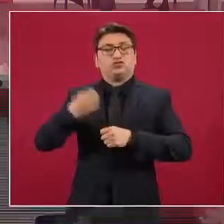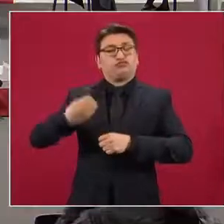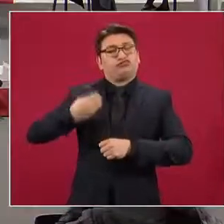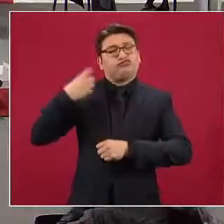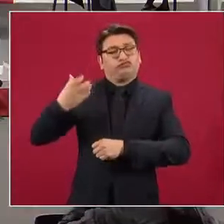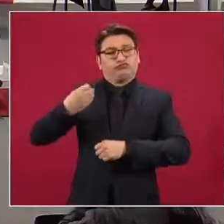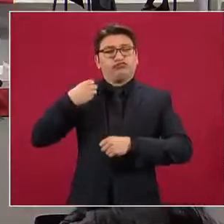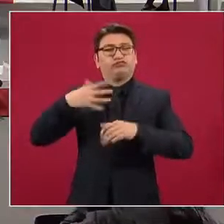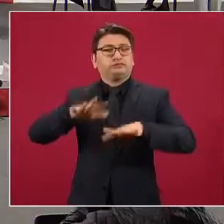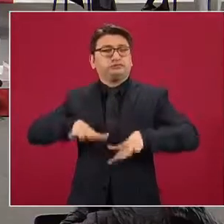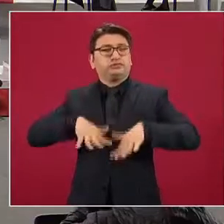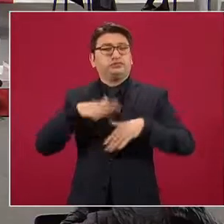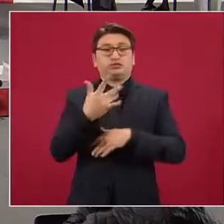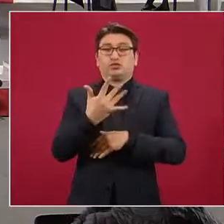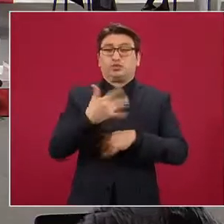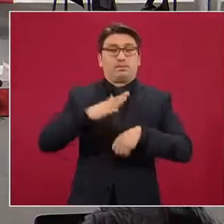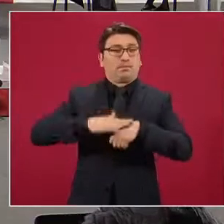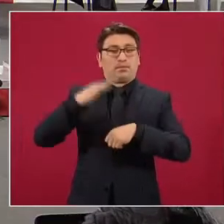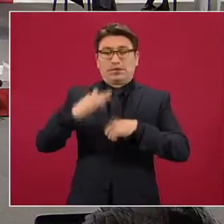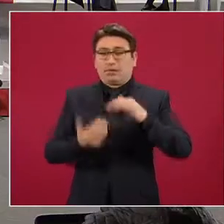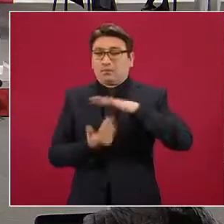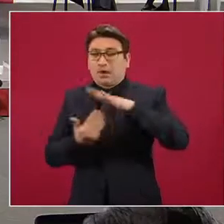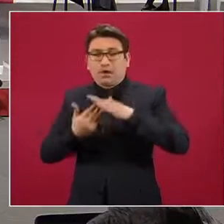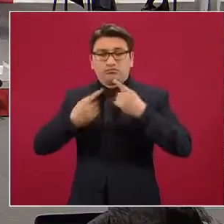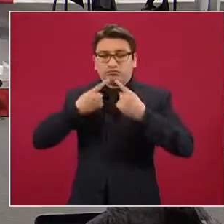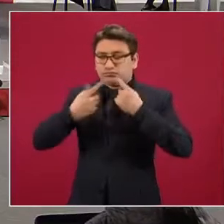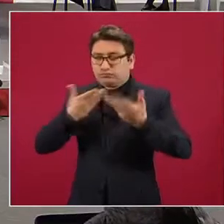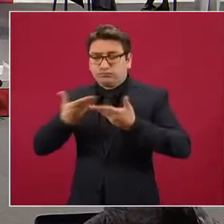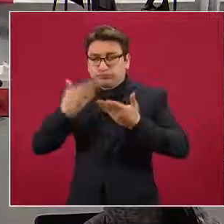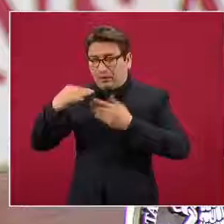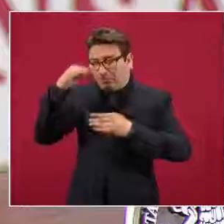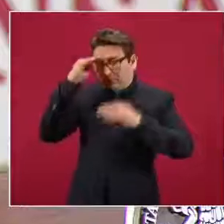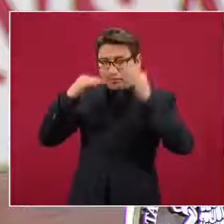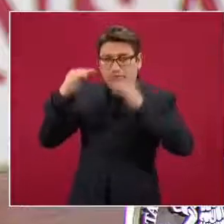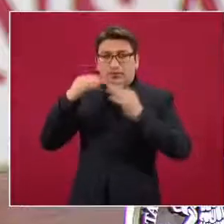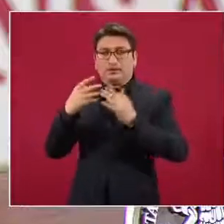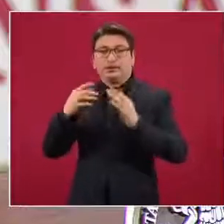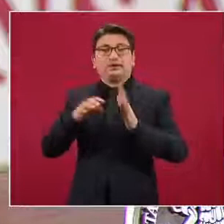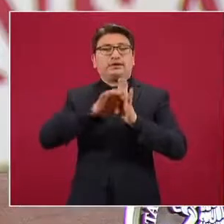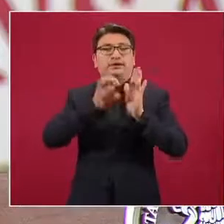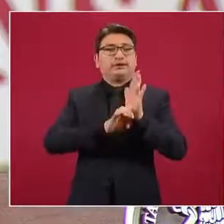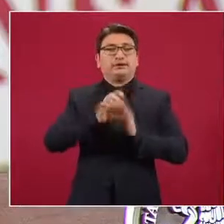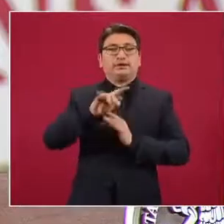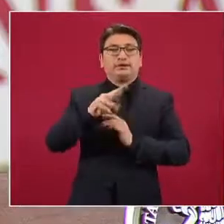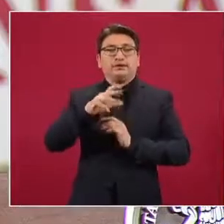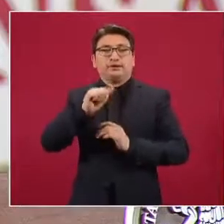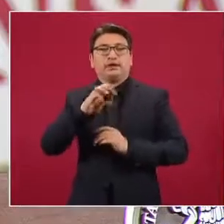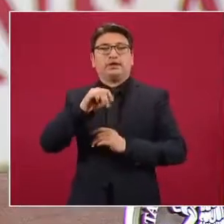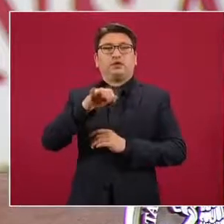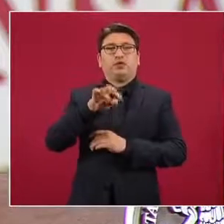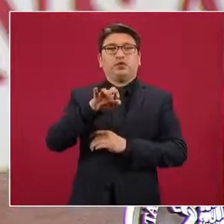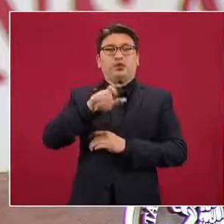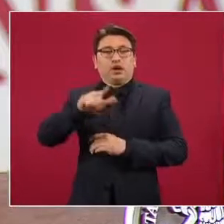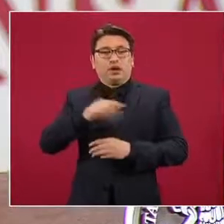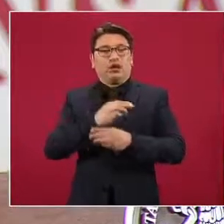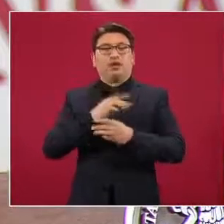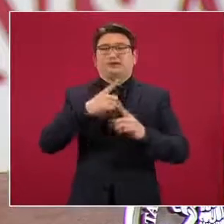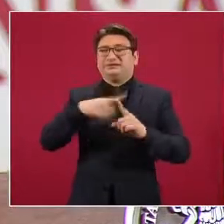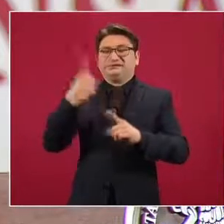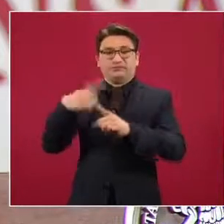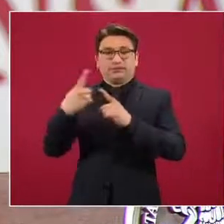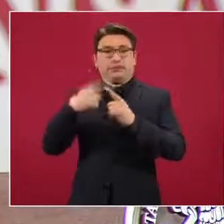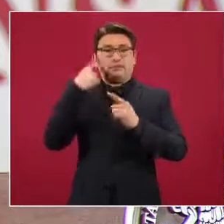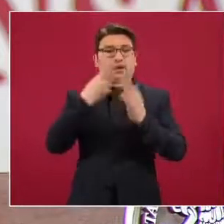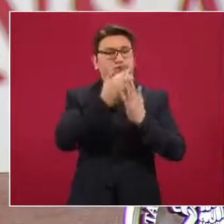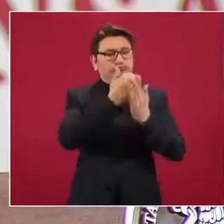foros, mesas de diálogo y de reflexión y de debate sobre pues, temas de la ética, la moral, en fin, respecto a la